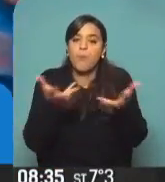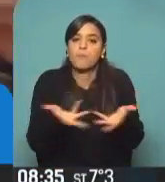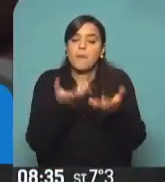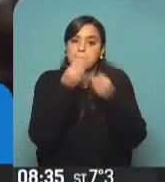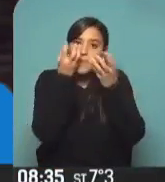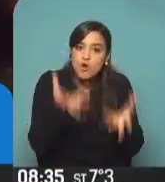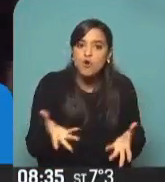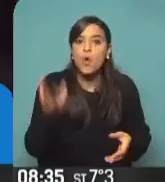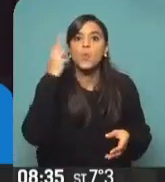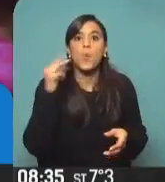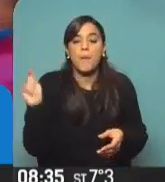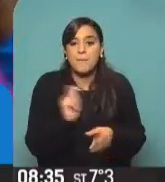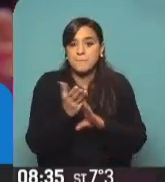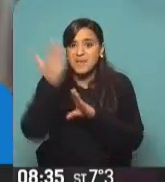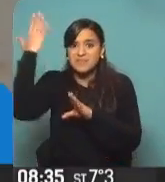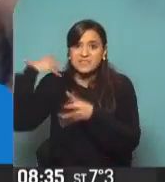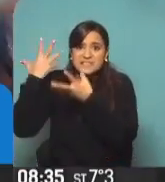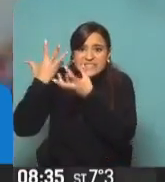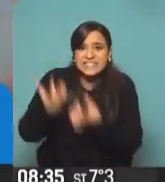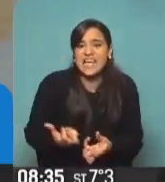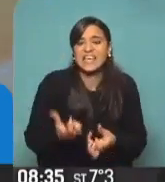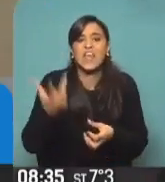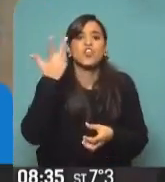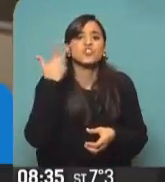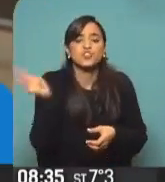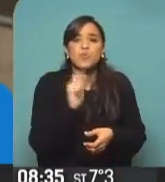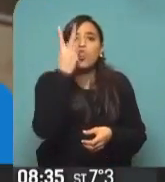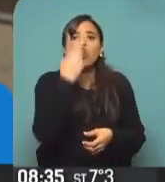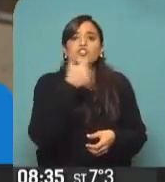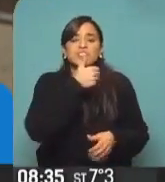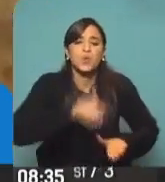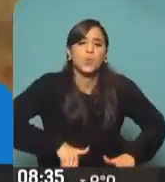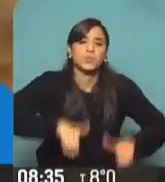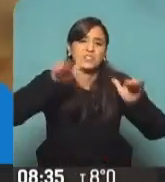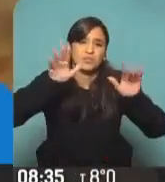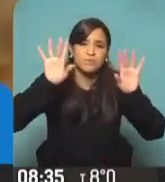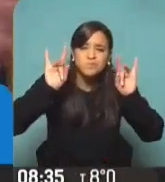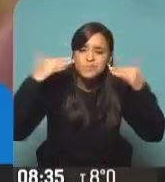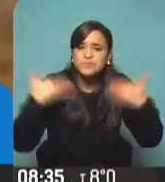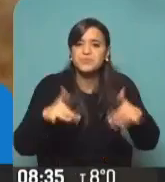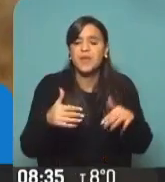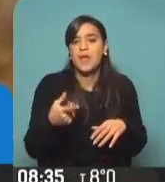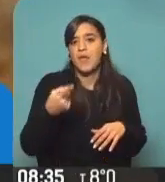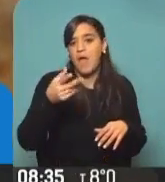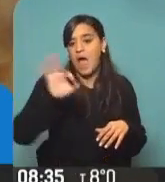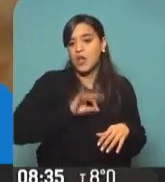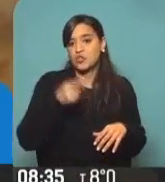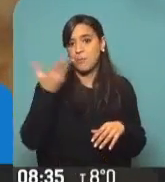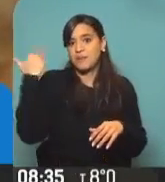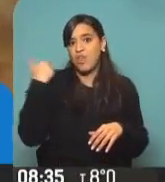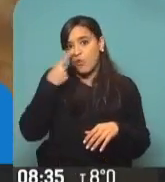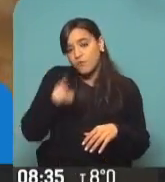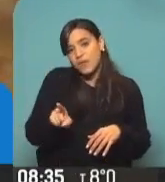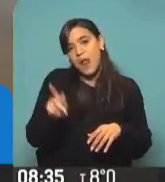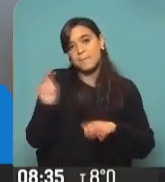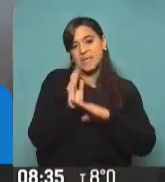veníamos de casi nueve meses de una sequía prolongada 18 meses de dos inundaciones complicadas y desde fin del año pasado y ya unos